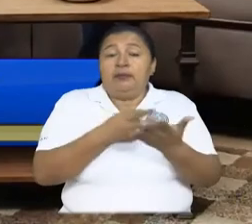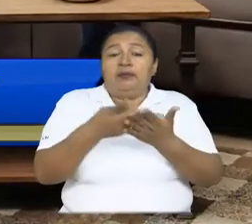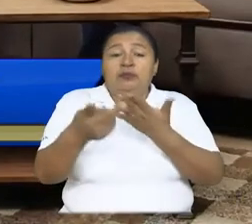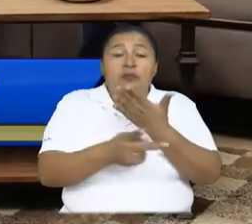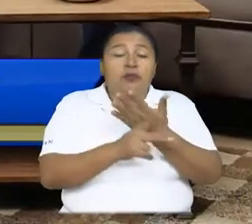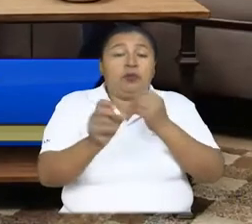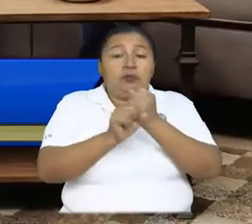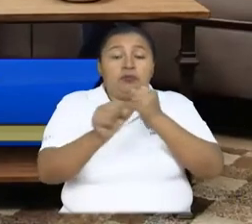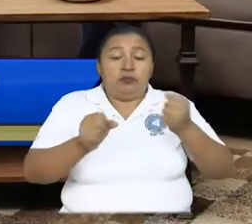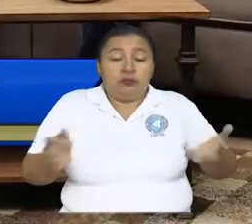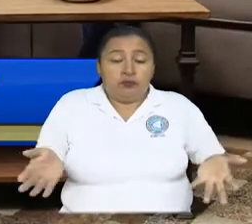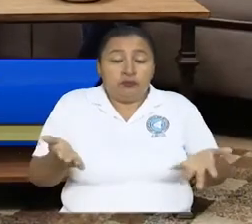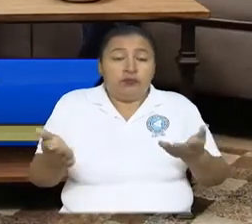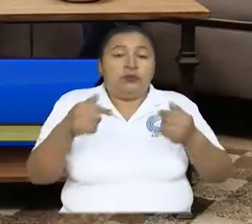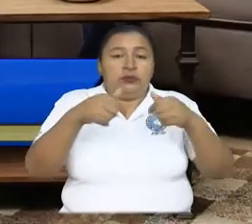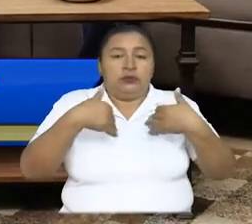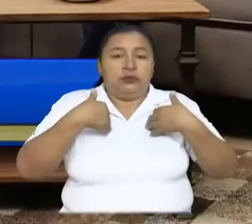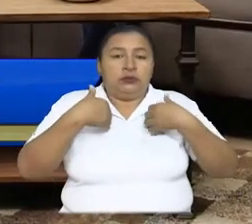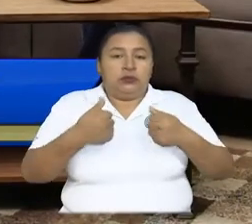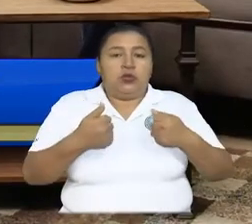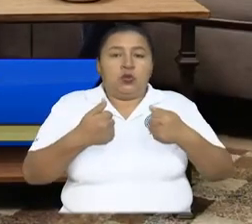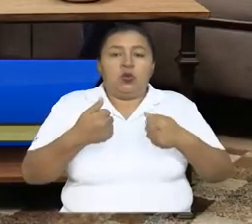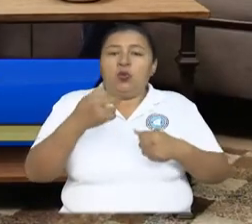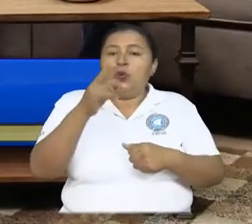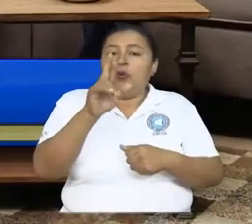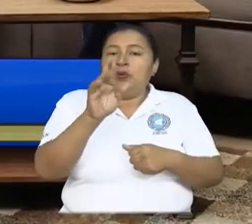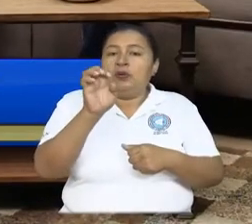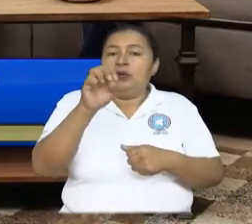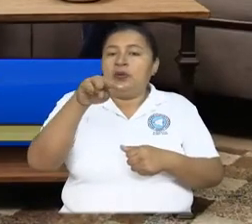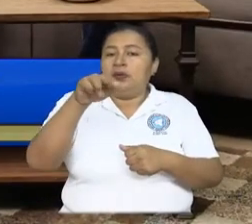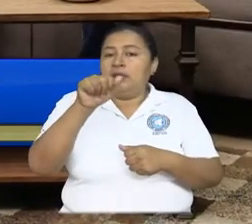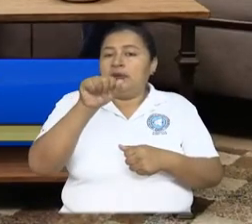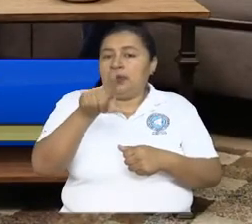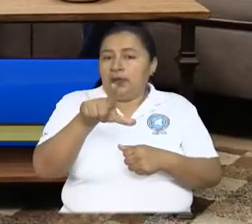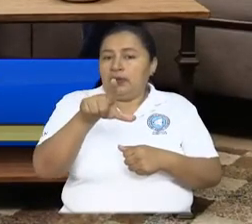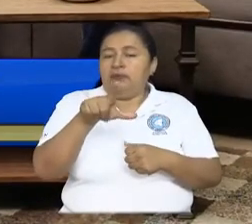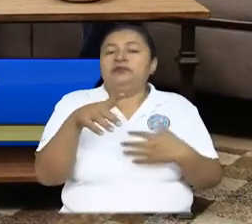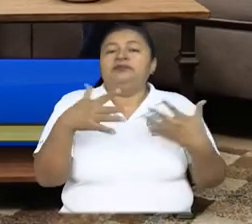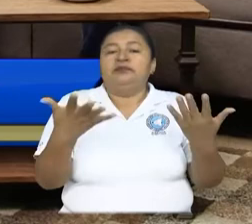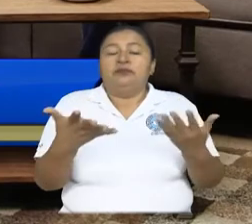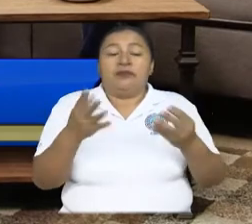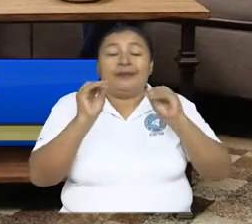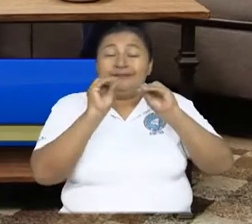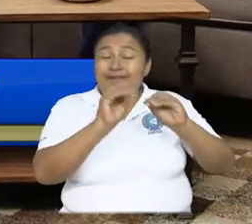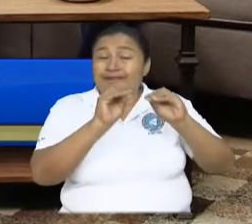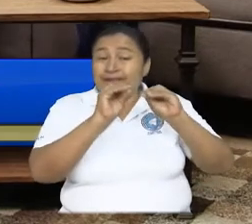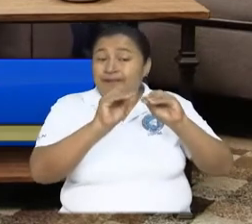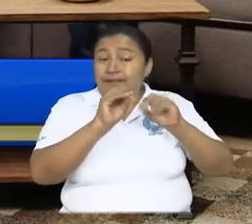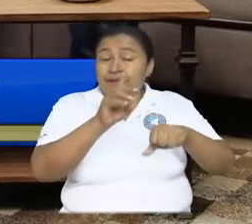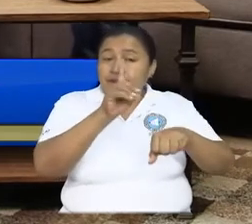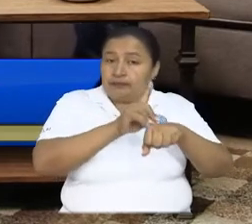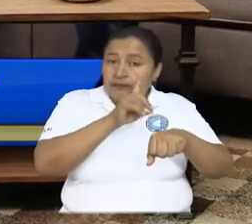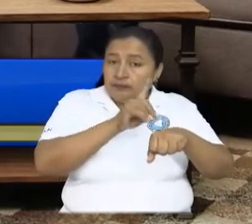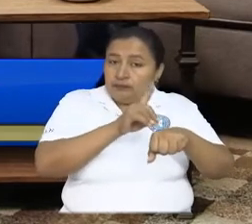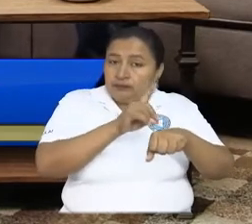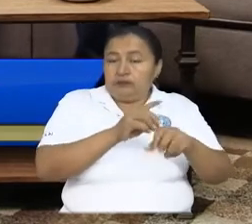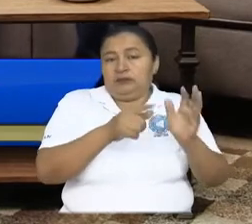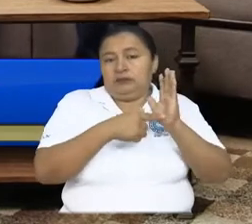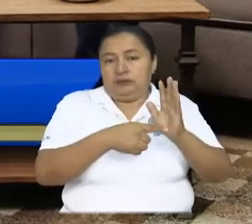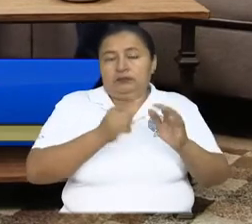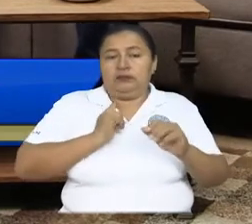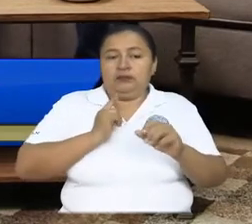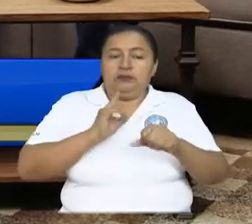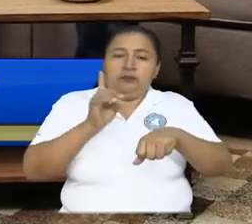promoción y prevención de la salud renal eso pasa por capacitar a los médicos por ejemplo si tenemos